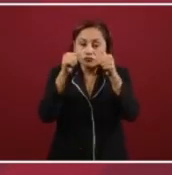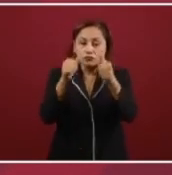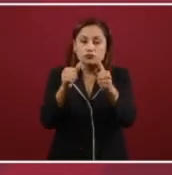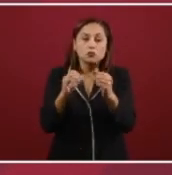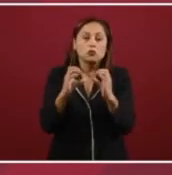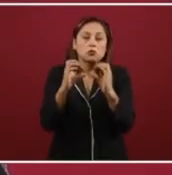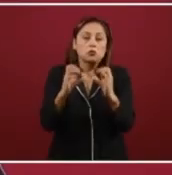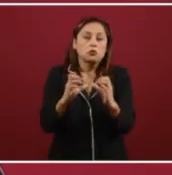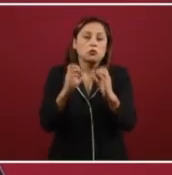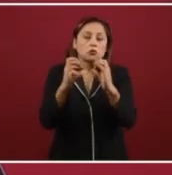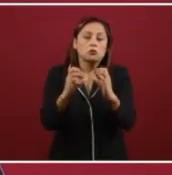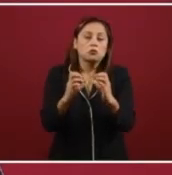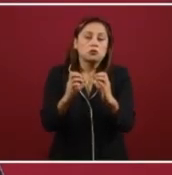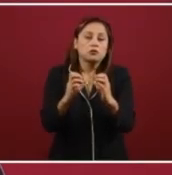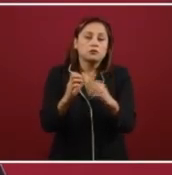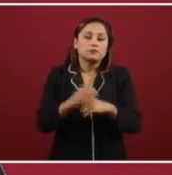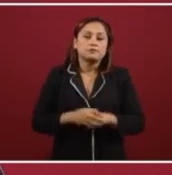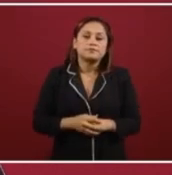no